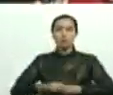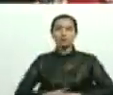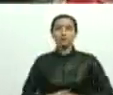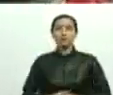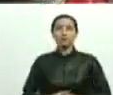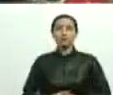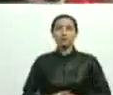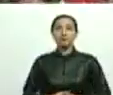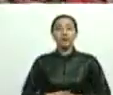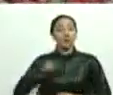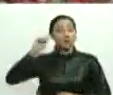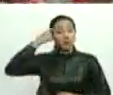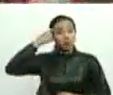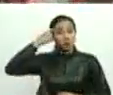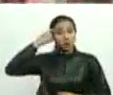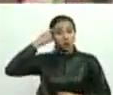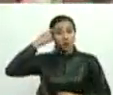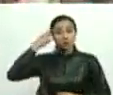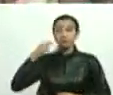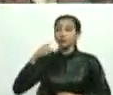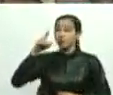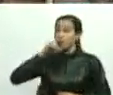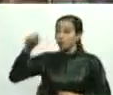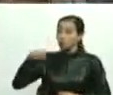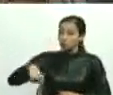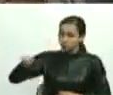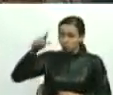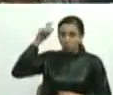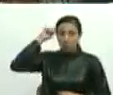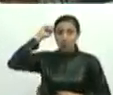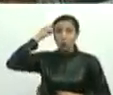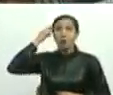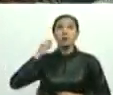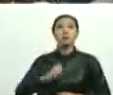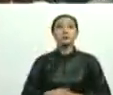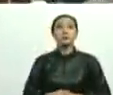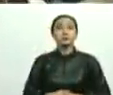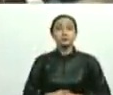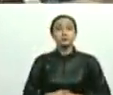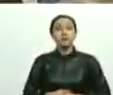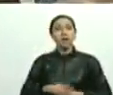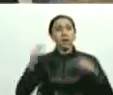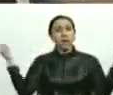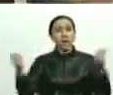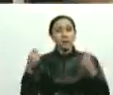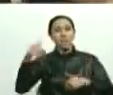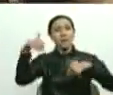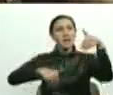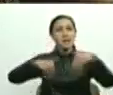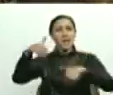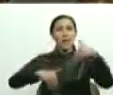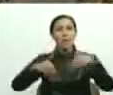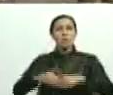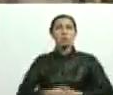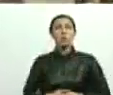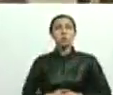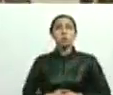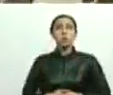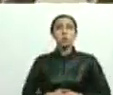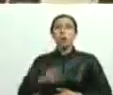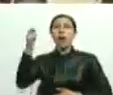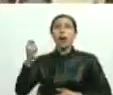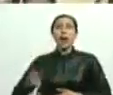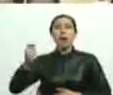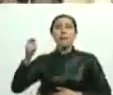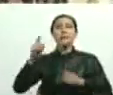Siempre recordamos, presidente, seguro usted lo recuerda, una campaña electoral, sacaron unos afiches del comandante